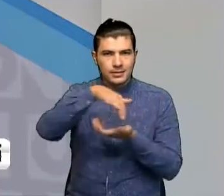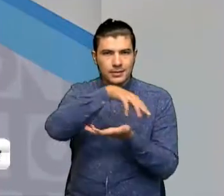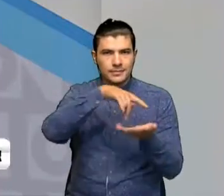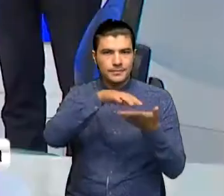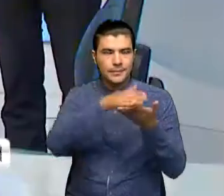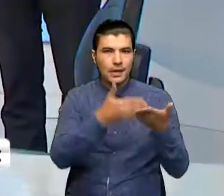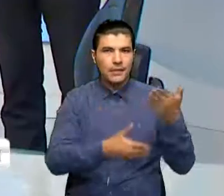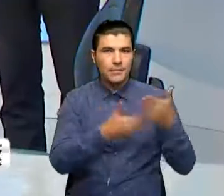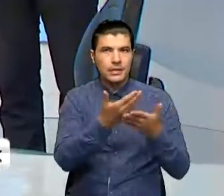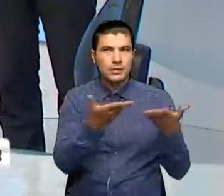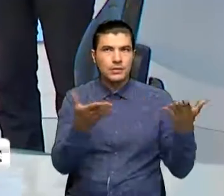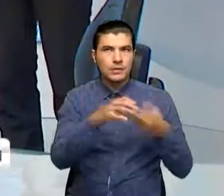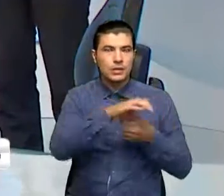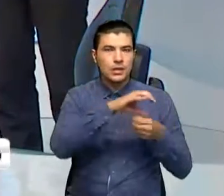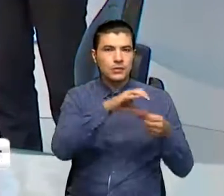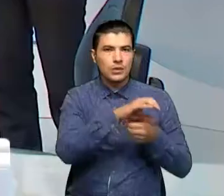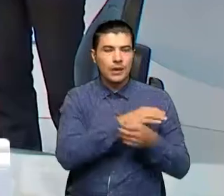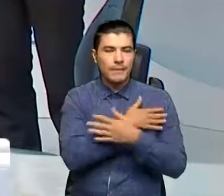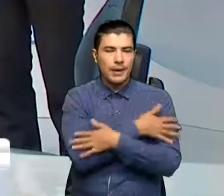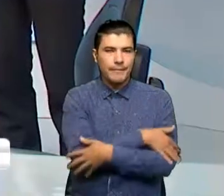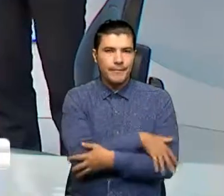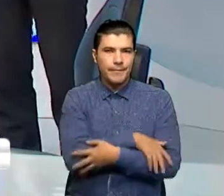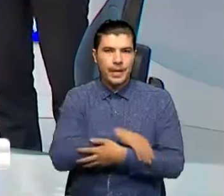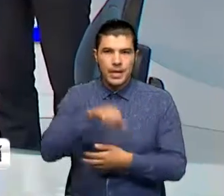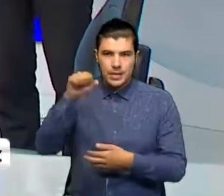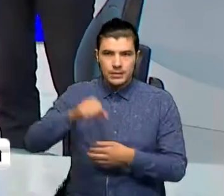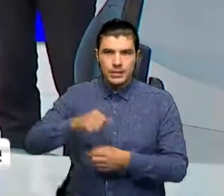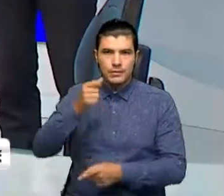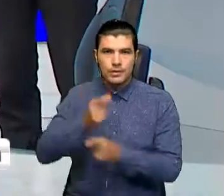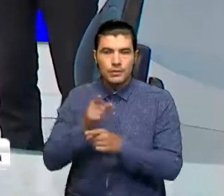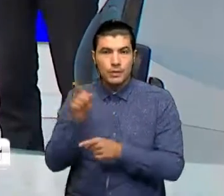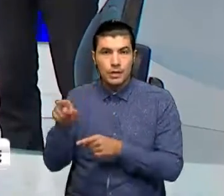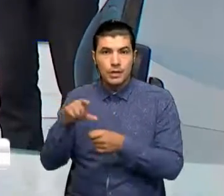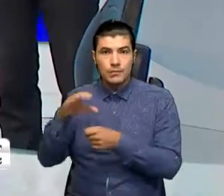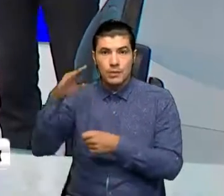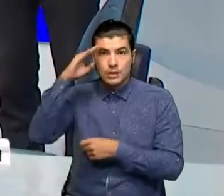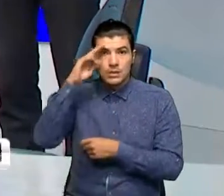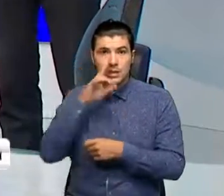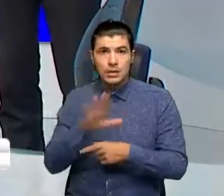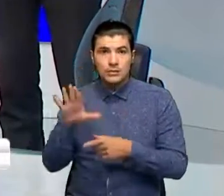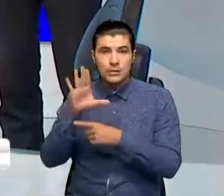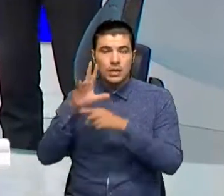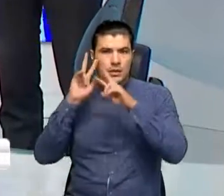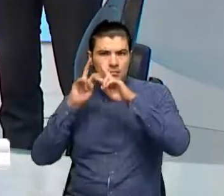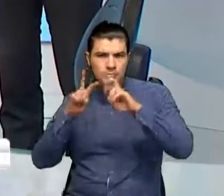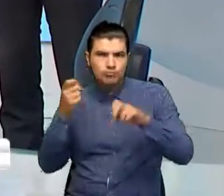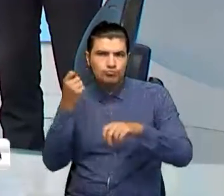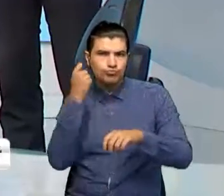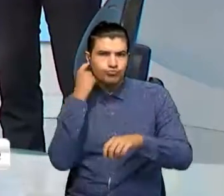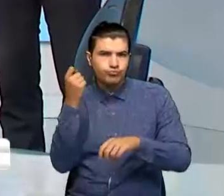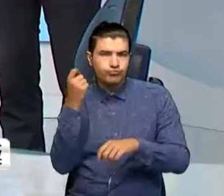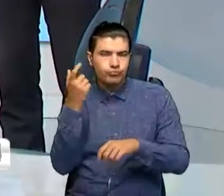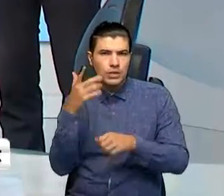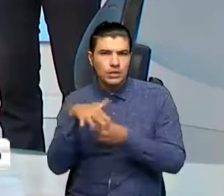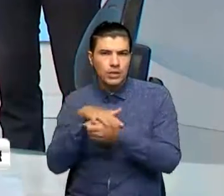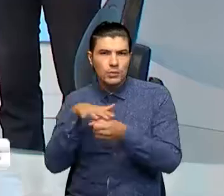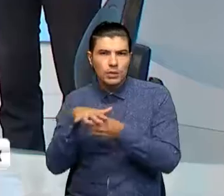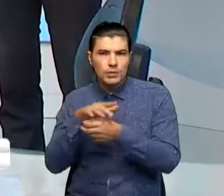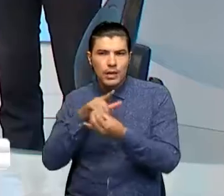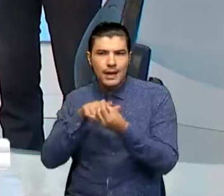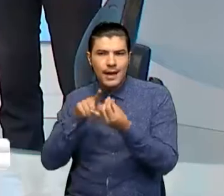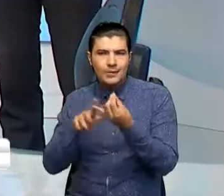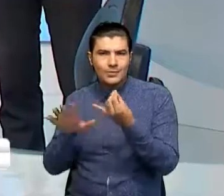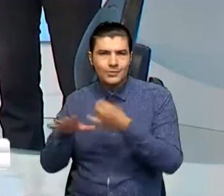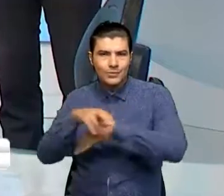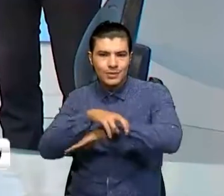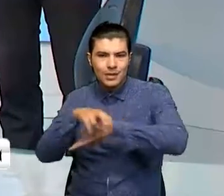en la ciudad Mitrada de Colombia, María. Así es, ahí John, las autoridades están investigando si en los últimos y más recientes casos de